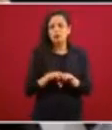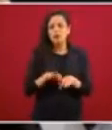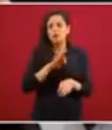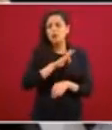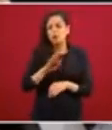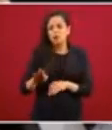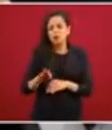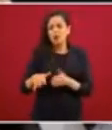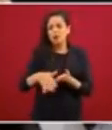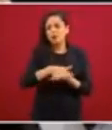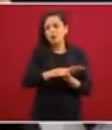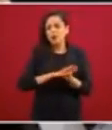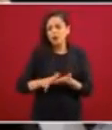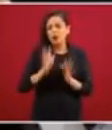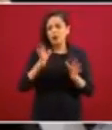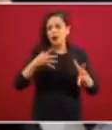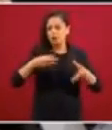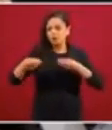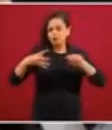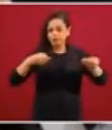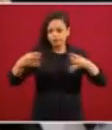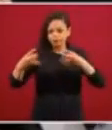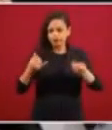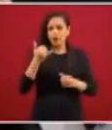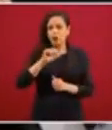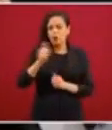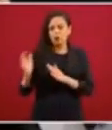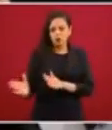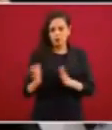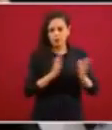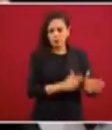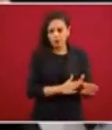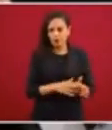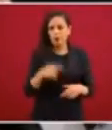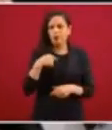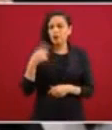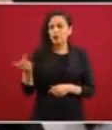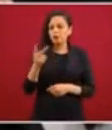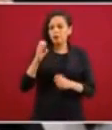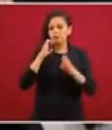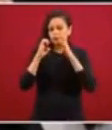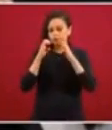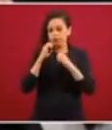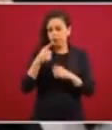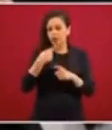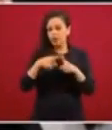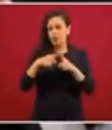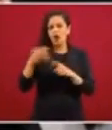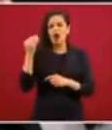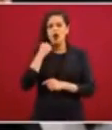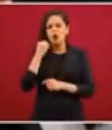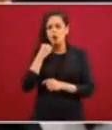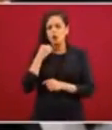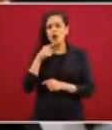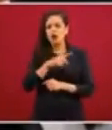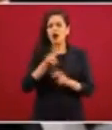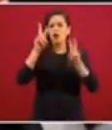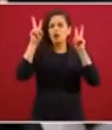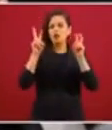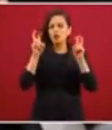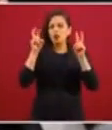pandemia? Y otra cuestión, he estado haciendo algunas entrevistas con abogados que me han hablado de un tema que casi no se ha tomado en cuenta, que